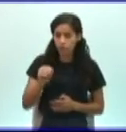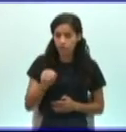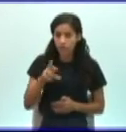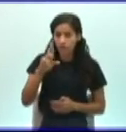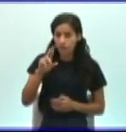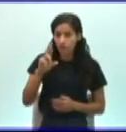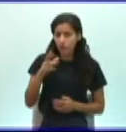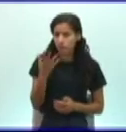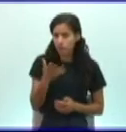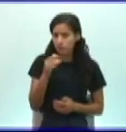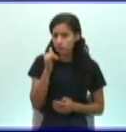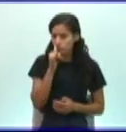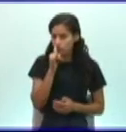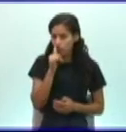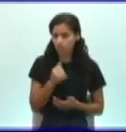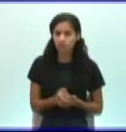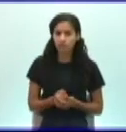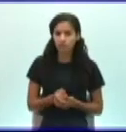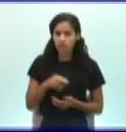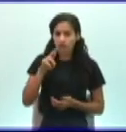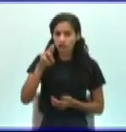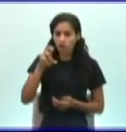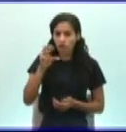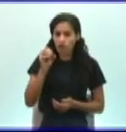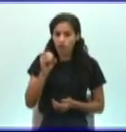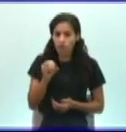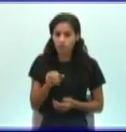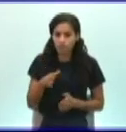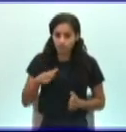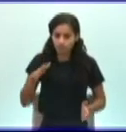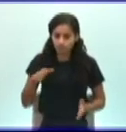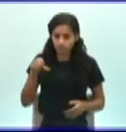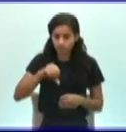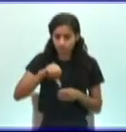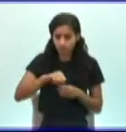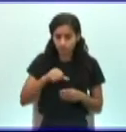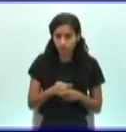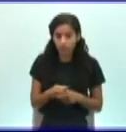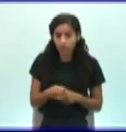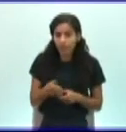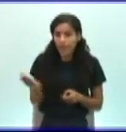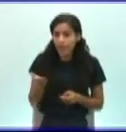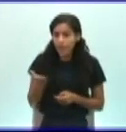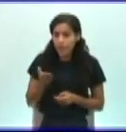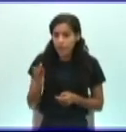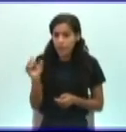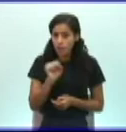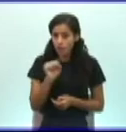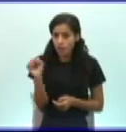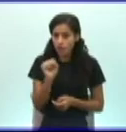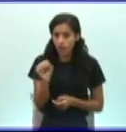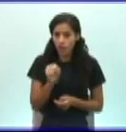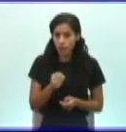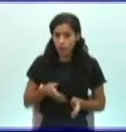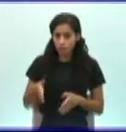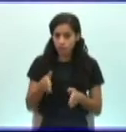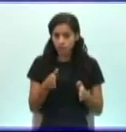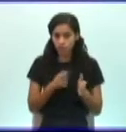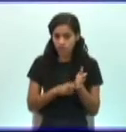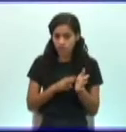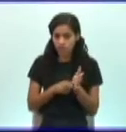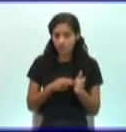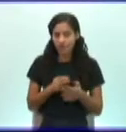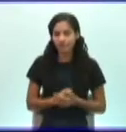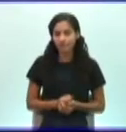cigarro. R con R, barril. Rápido corren los carros por la línea del ferrocarril. ¿Qué